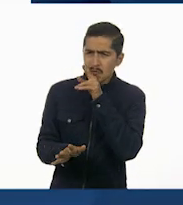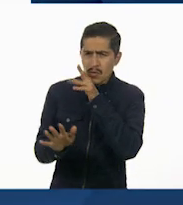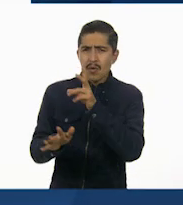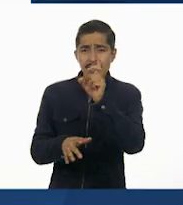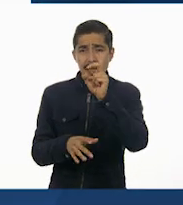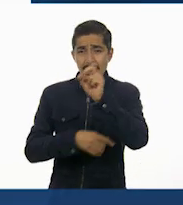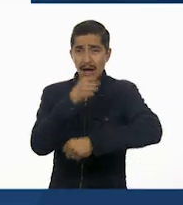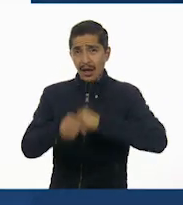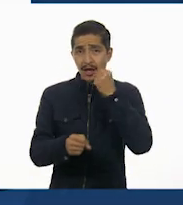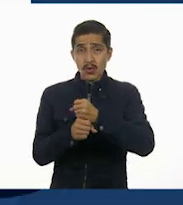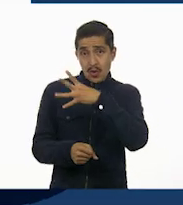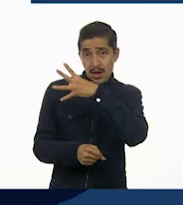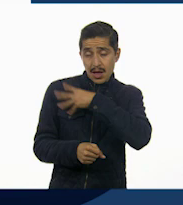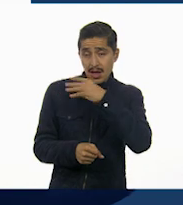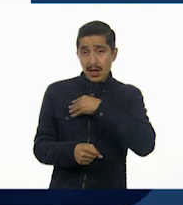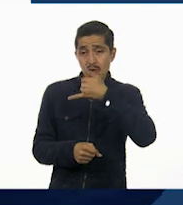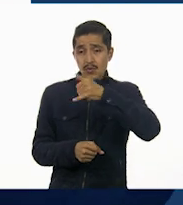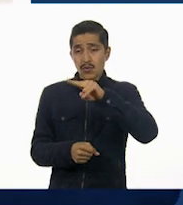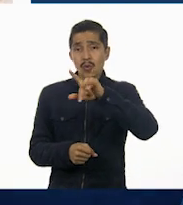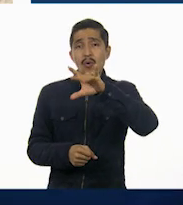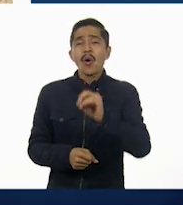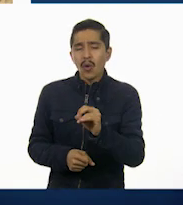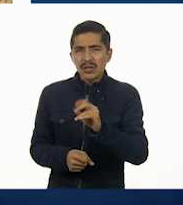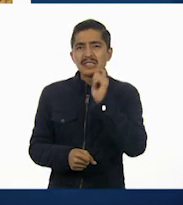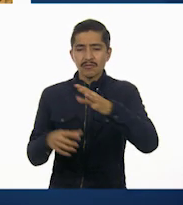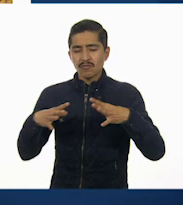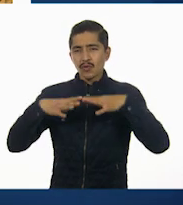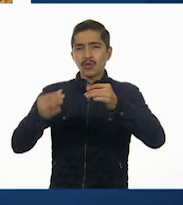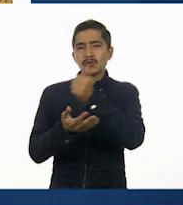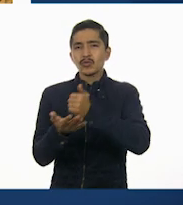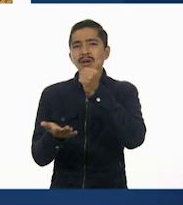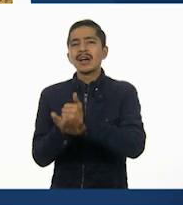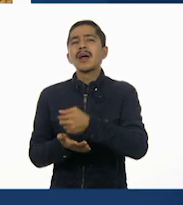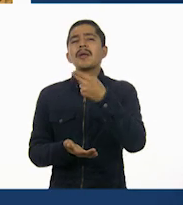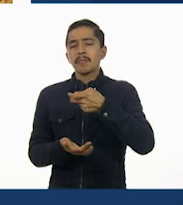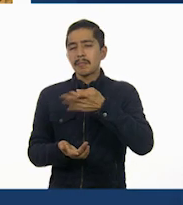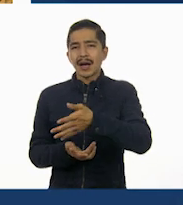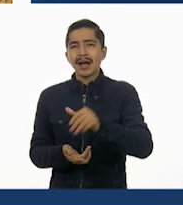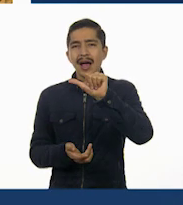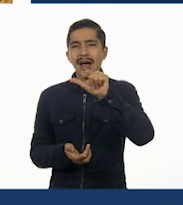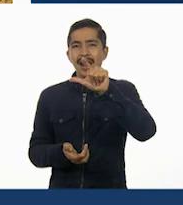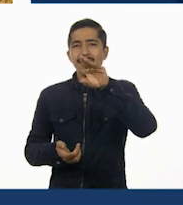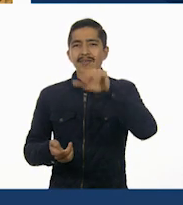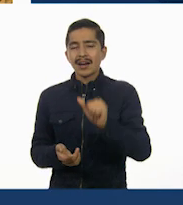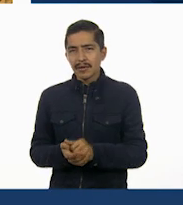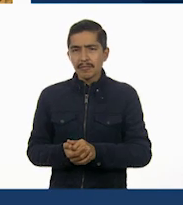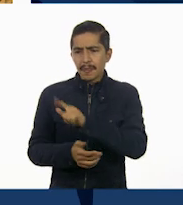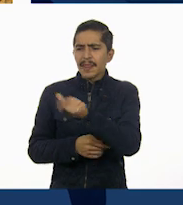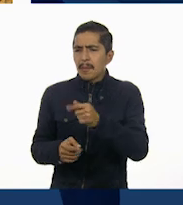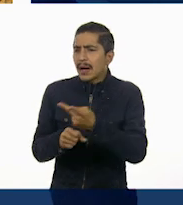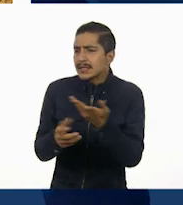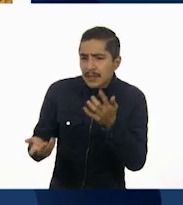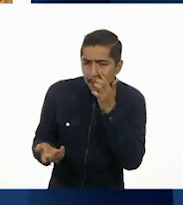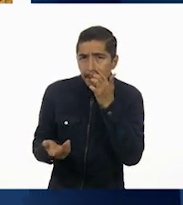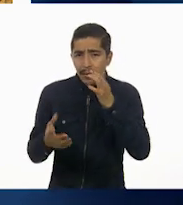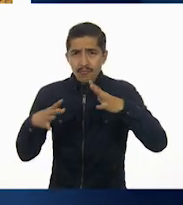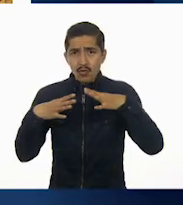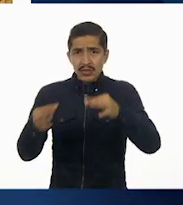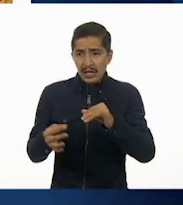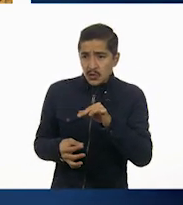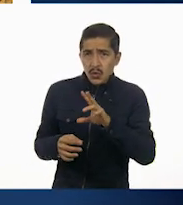30 años su hijo Iulo fundará una ciudad que llamará Alba. ¿Y qué pasa después? ¿Julio sí logra fundar